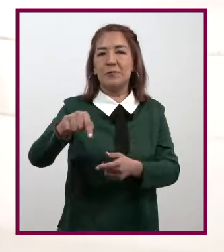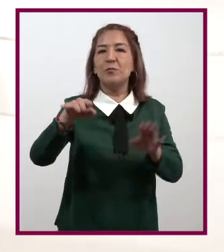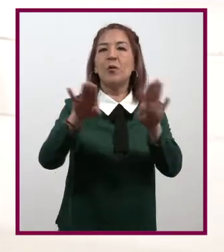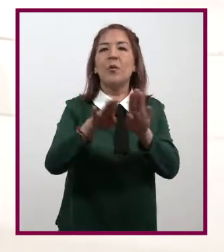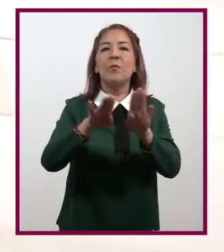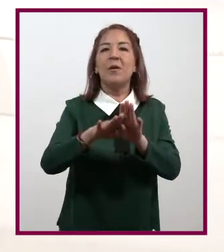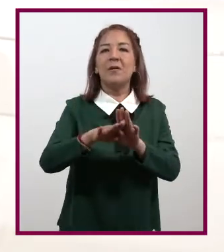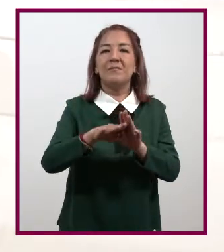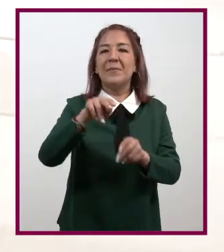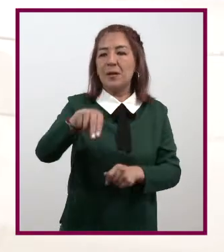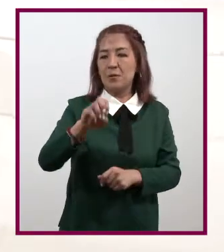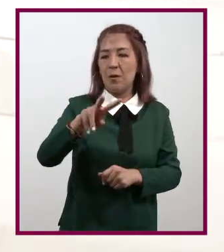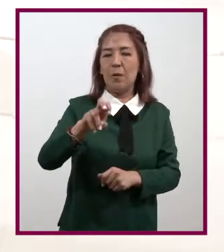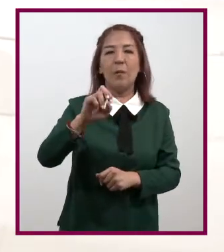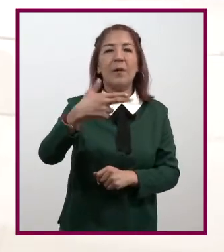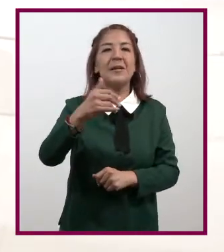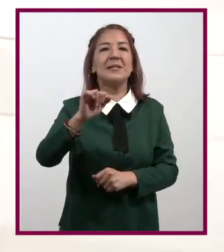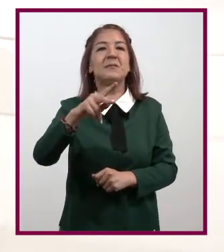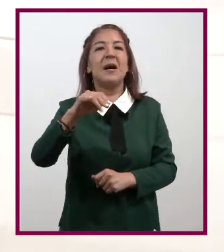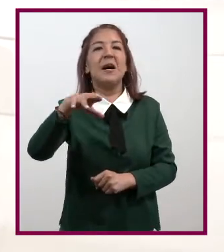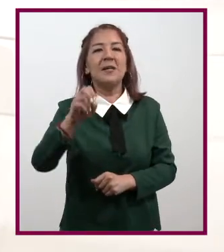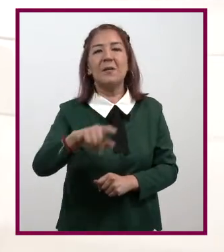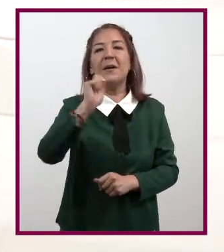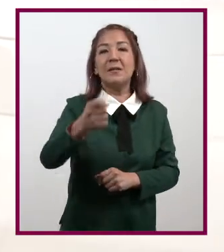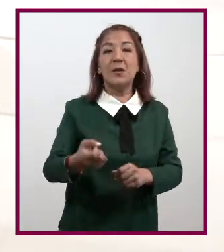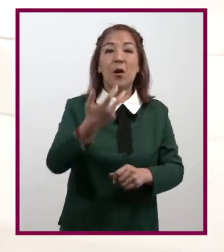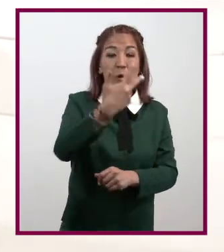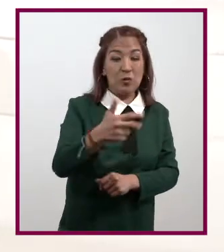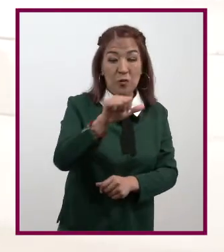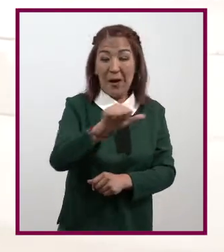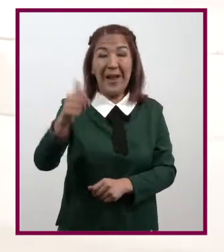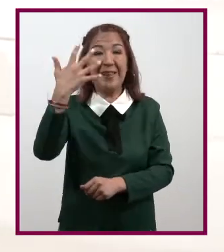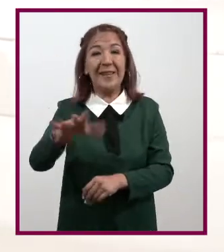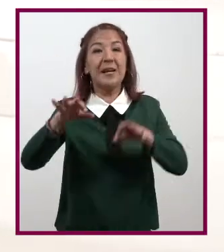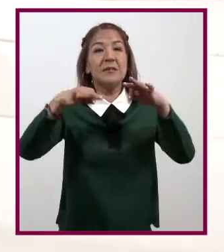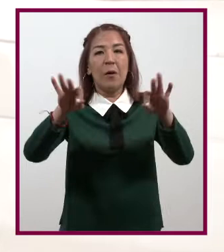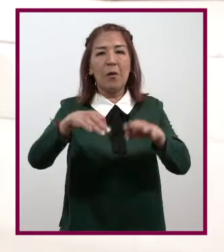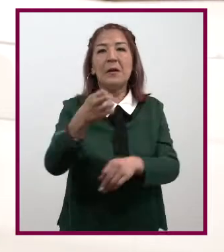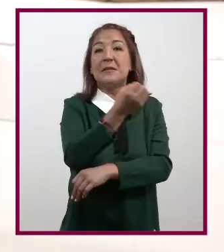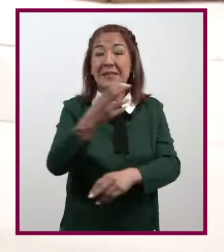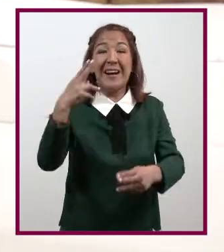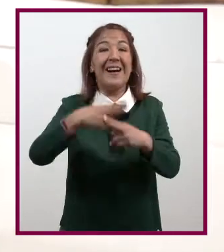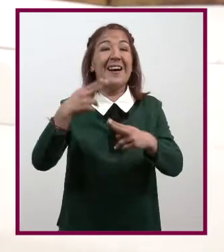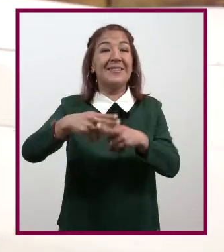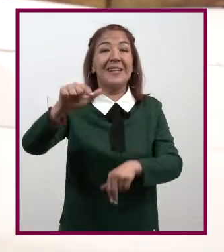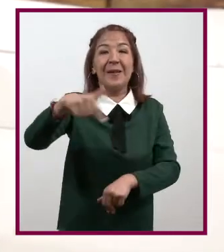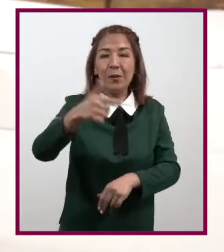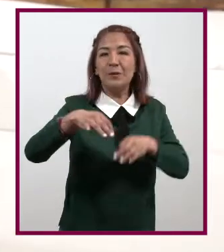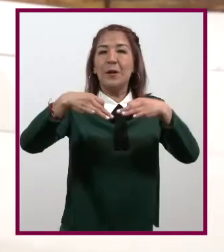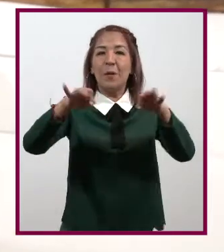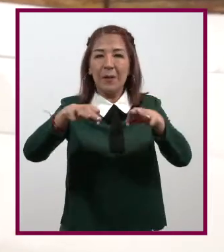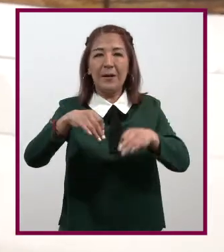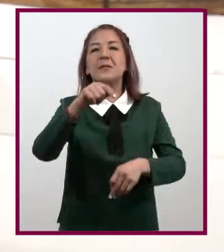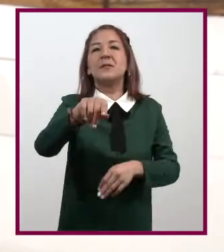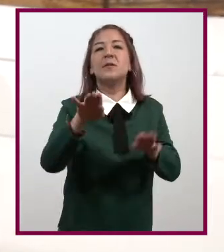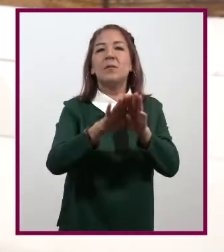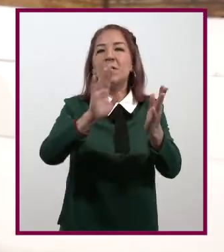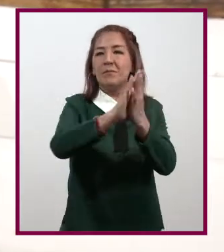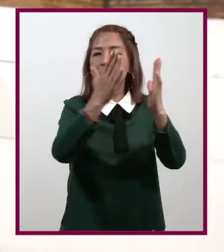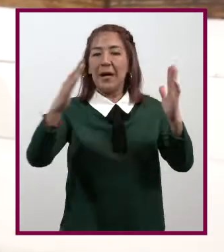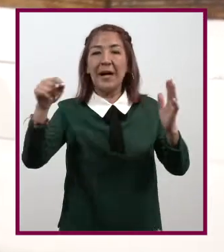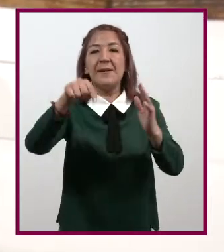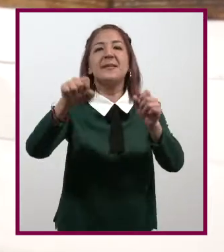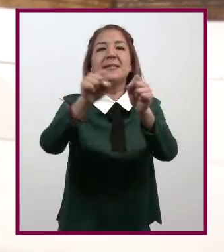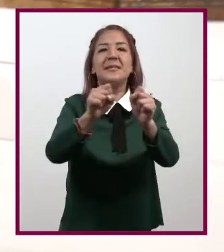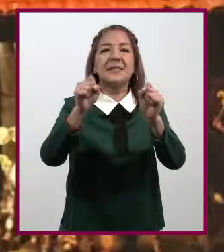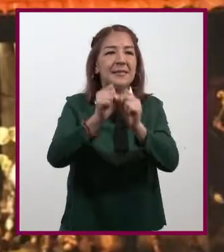Este tipo, que son de 8, 10 hojas hasta 12, en realidad se le conocen como biombos de estrado. Era un